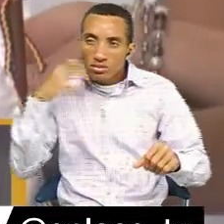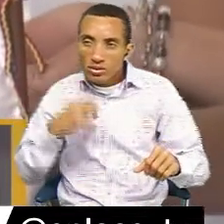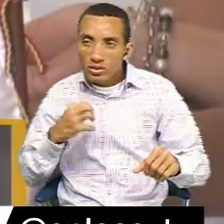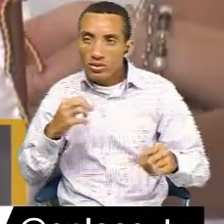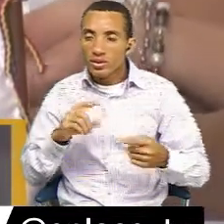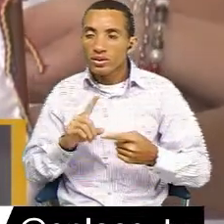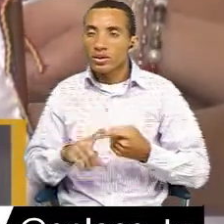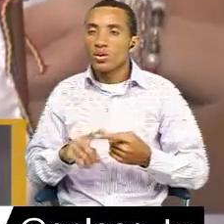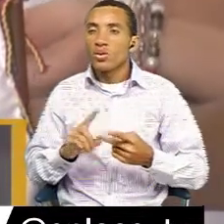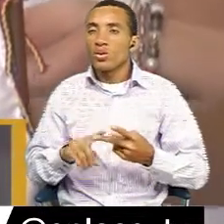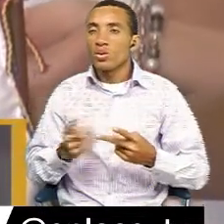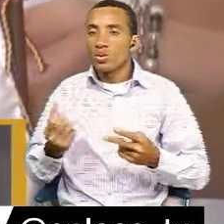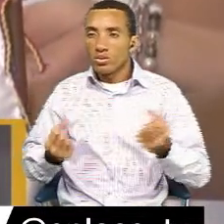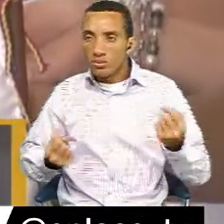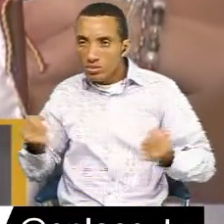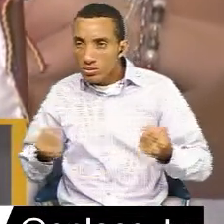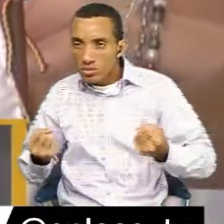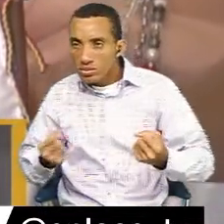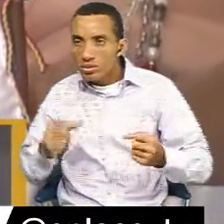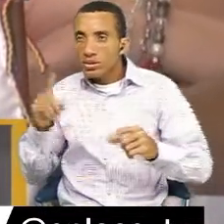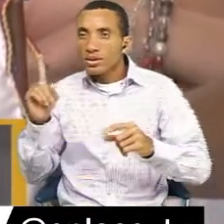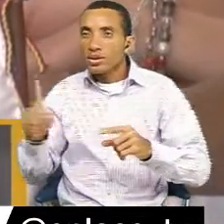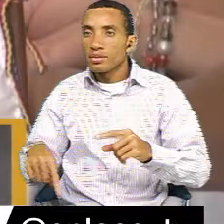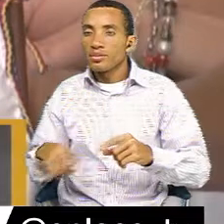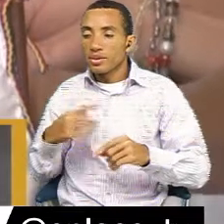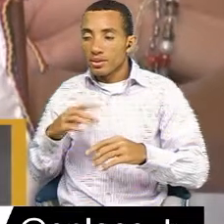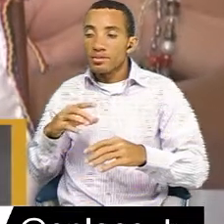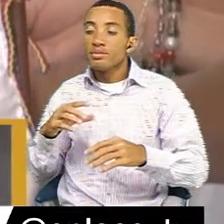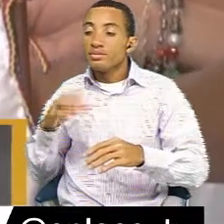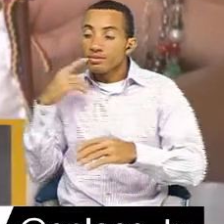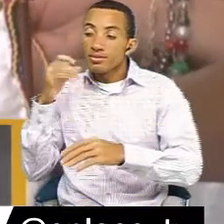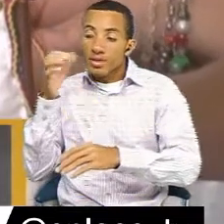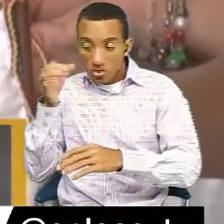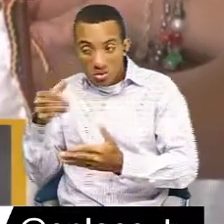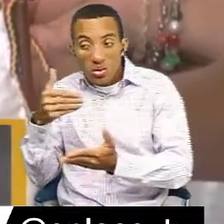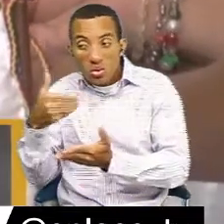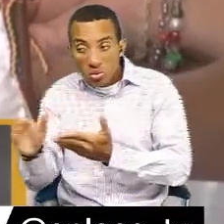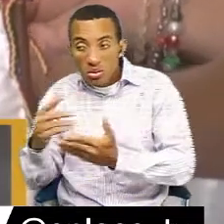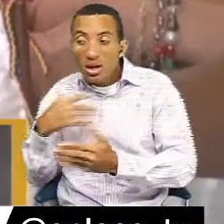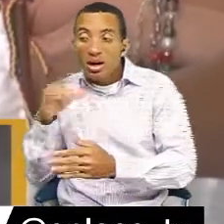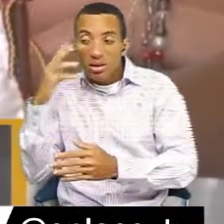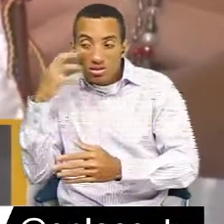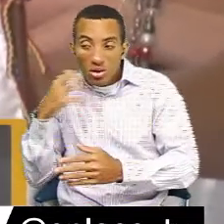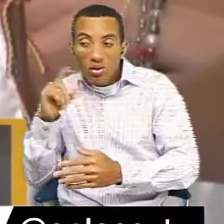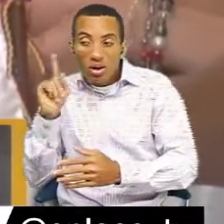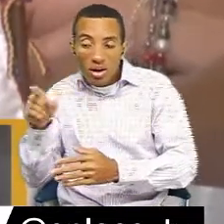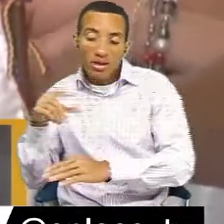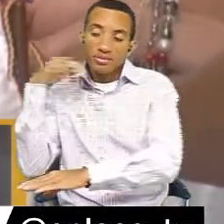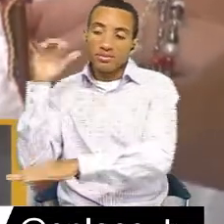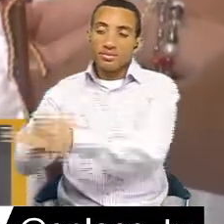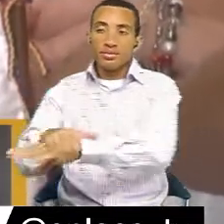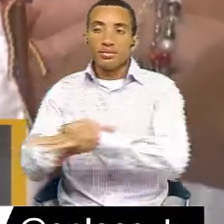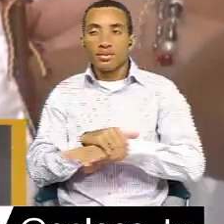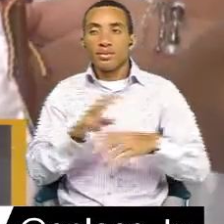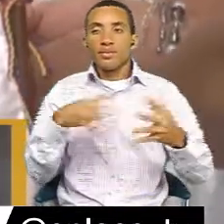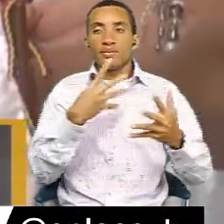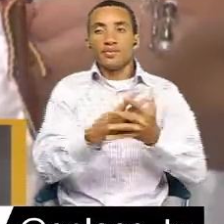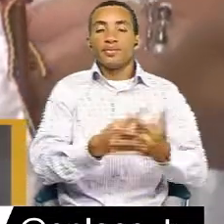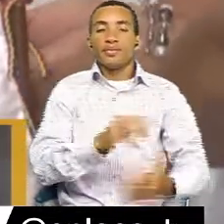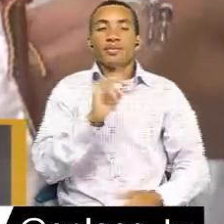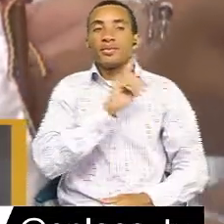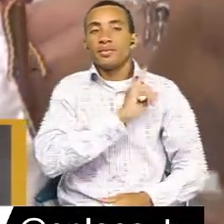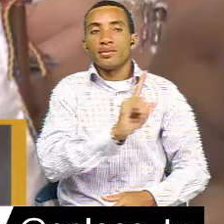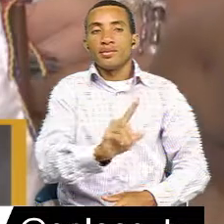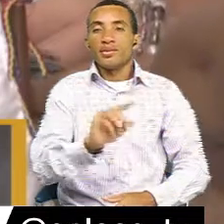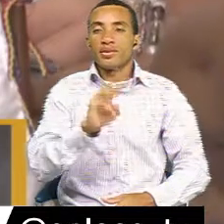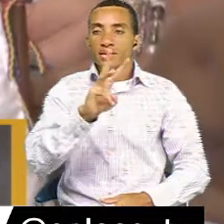un delincuente y lo expone a penas de prisión de hasta 13 años de prisión. Como lo dijo el doctor